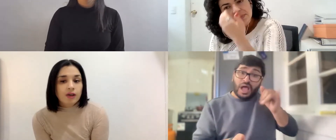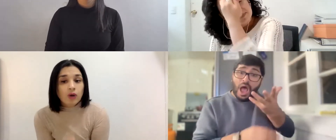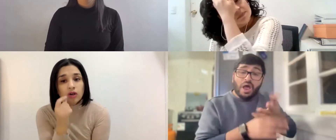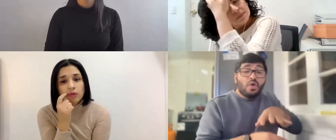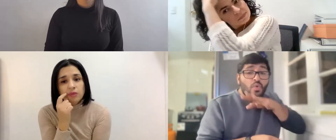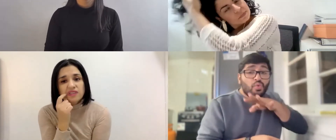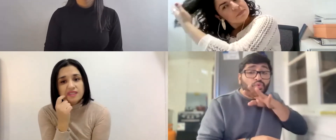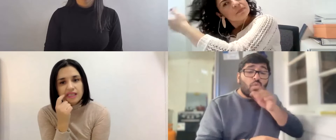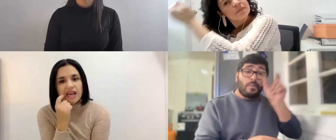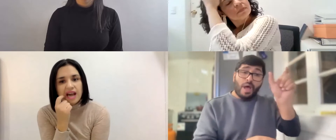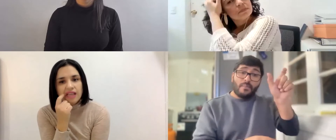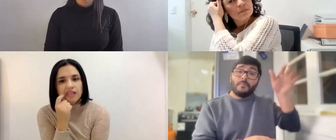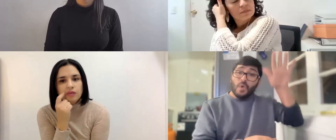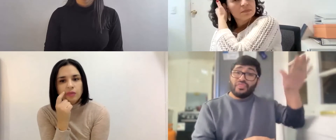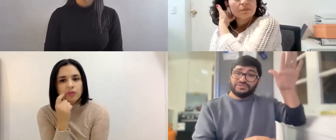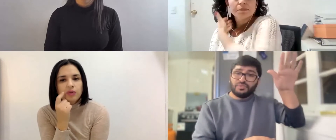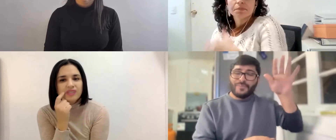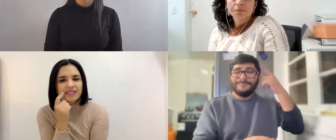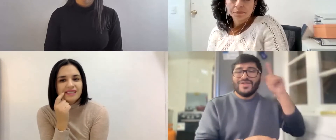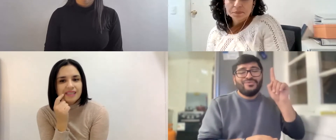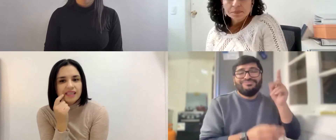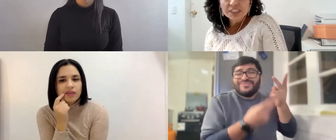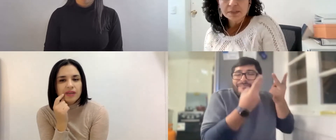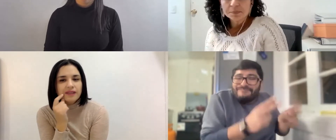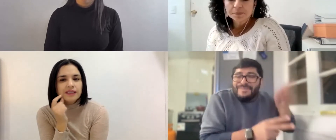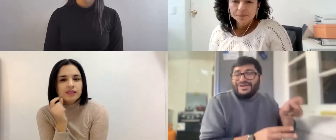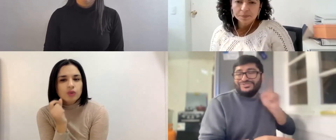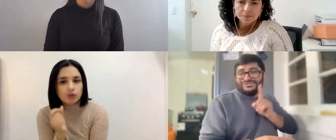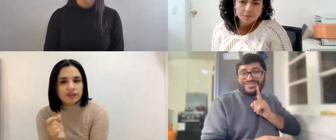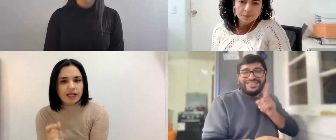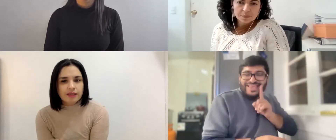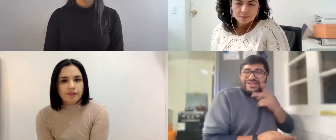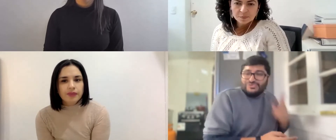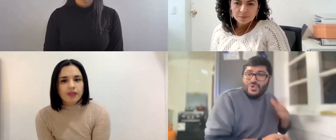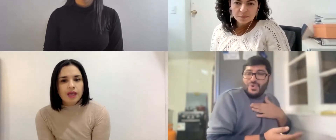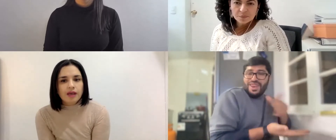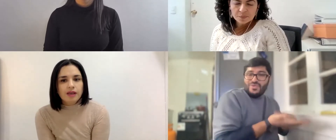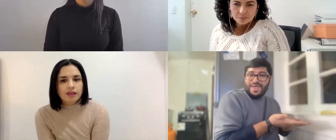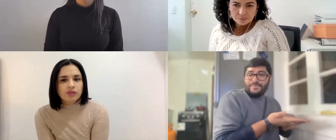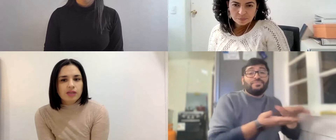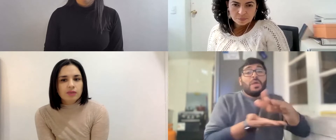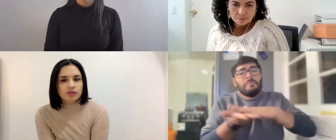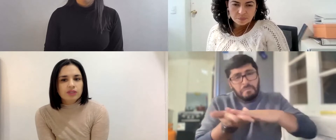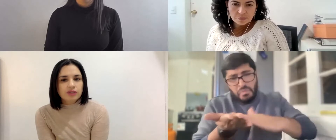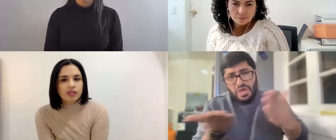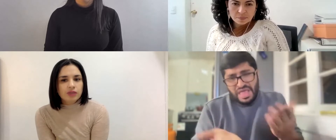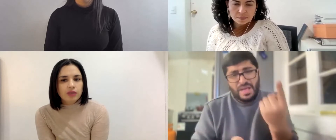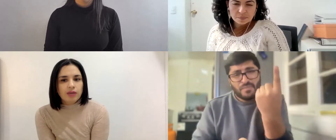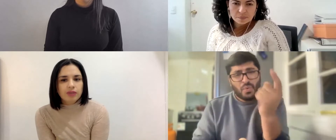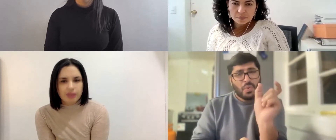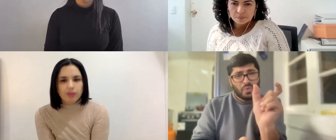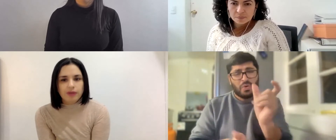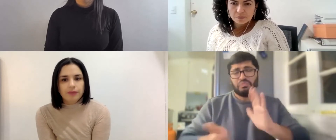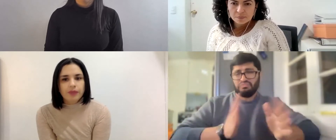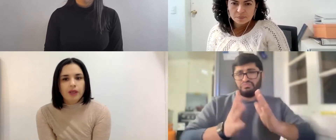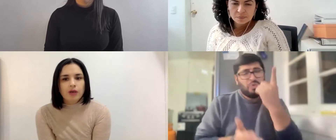La lengua con el modismo dice sí, hay, por ejemplo, ciertas señas o Sí. palabras que se usan, ¿ya? Que usan las personas sordas natural.